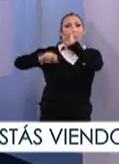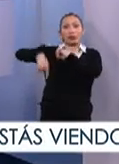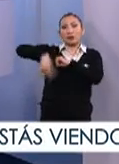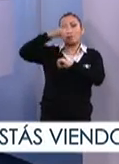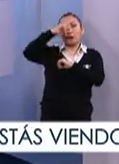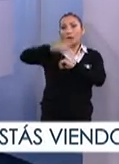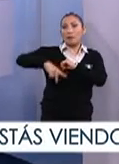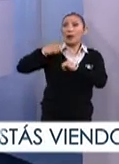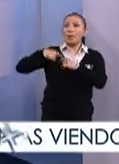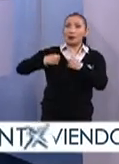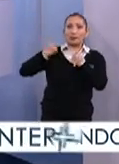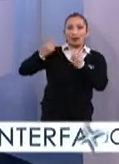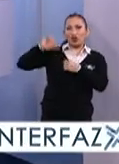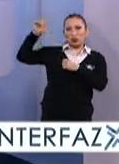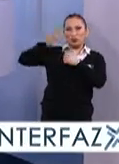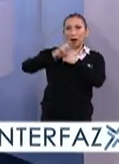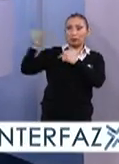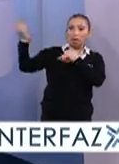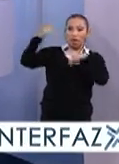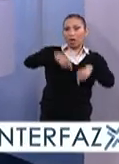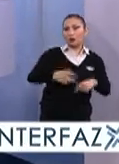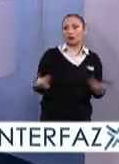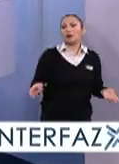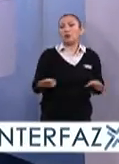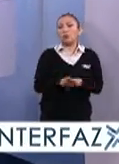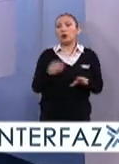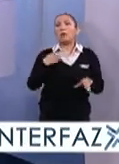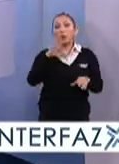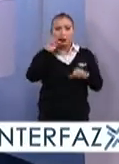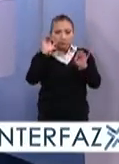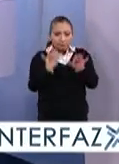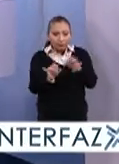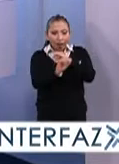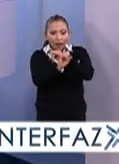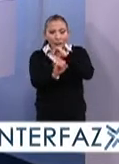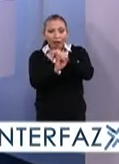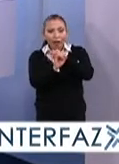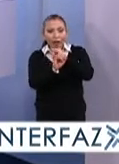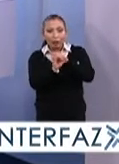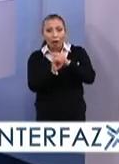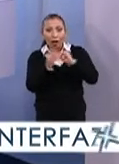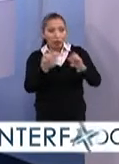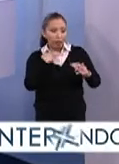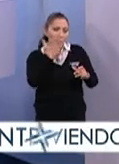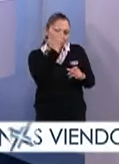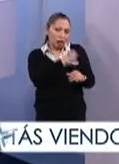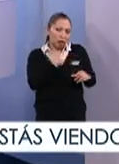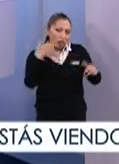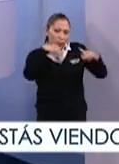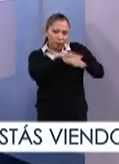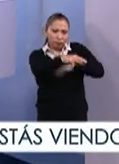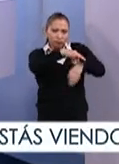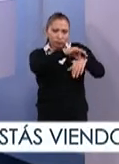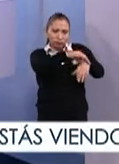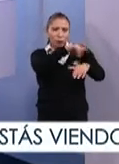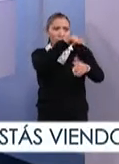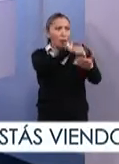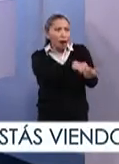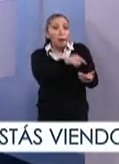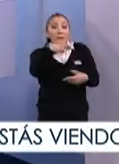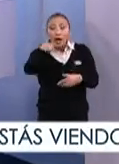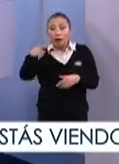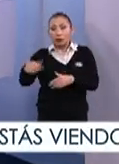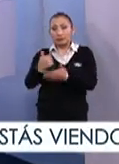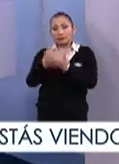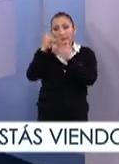en México, para quienes habitan en otros lugares. No hay como estar en ellos bajo sus paredes y bajo sus recintos, pero esto nos ha permitido